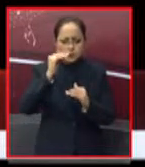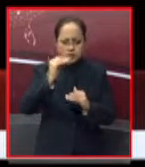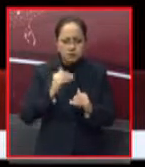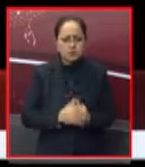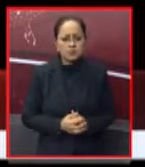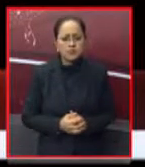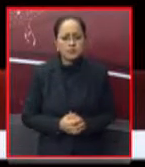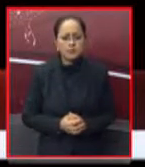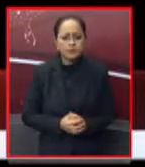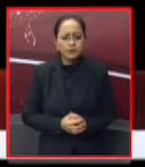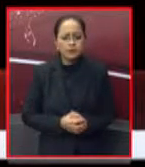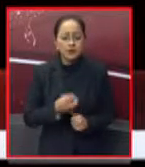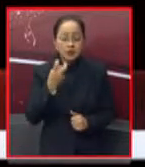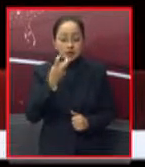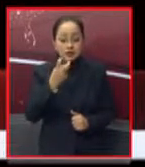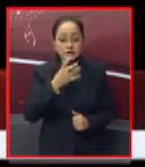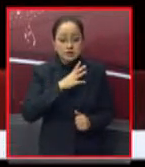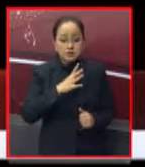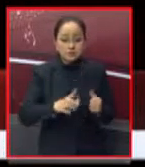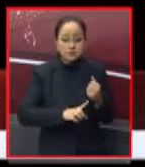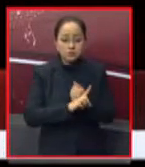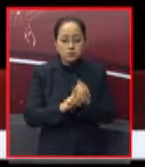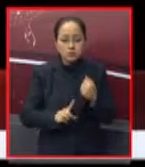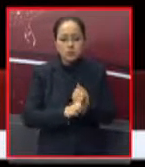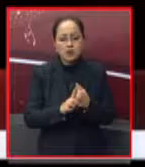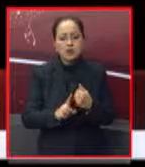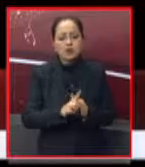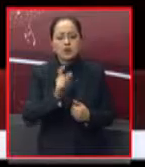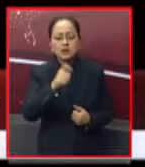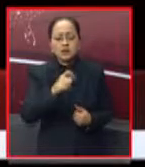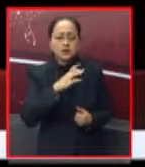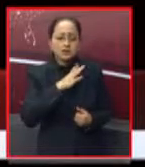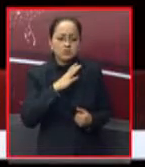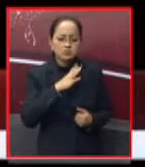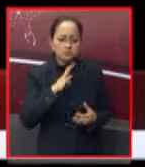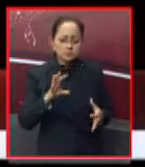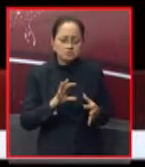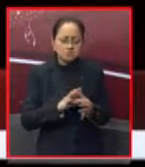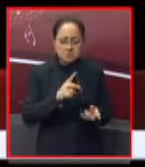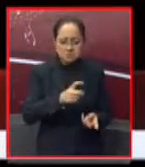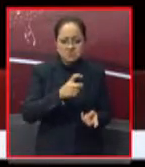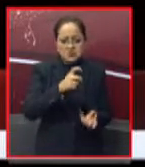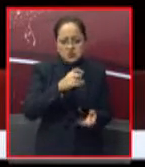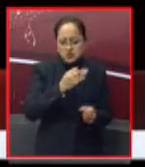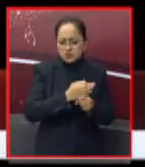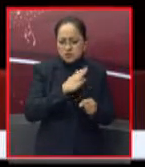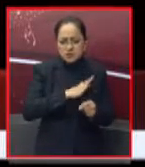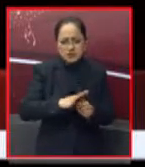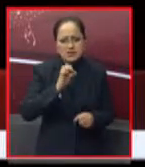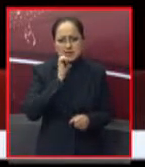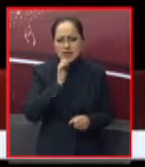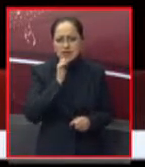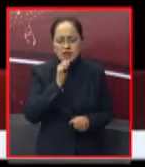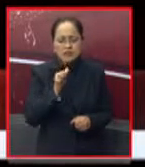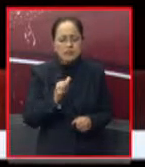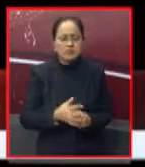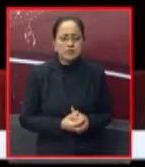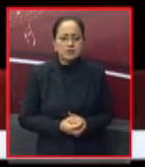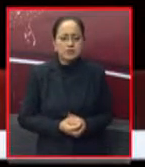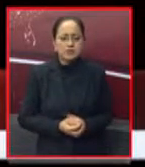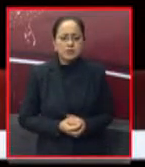mayores problemas que enfrentan las familias mexicanas es ver que su salario no es suficiente para cubrir las necesidades